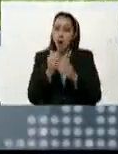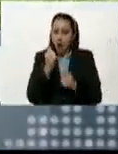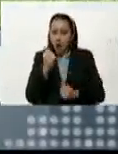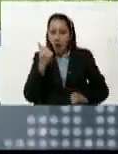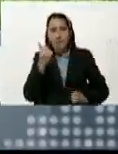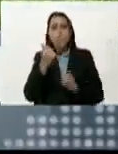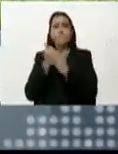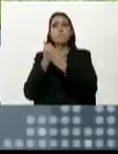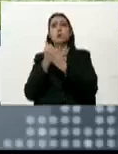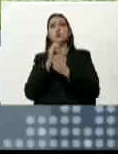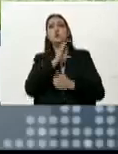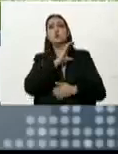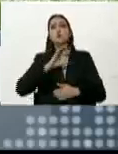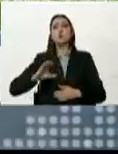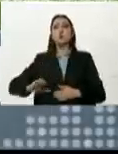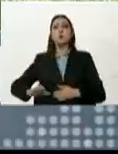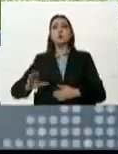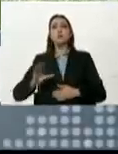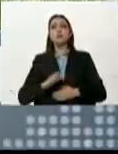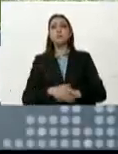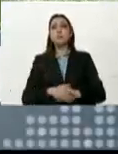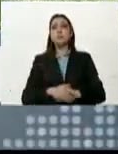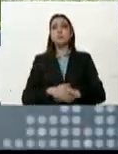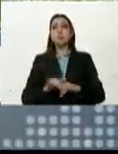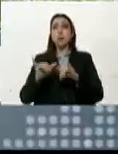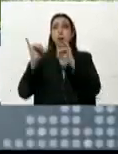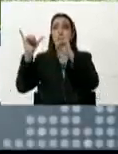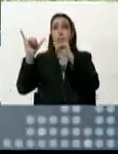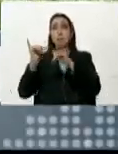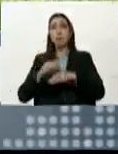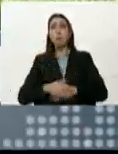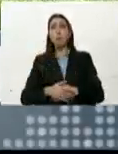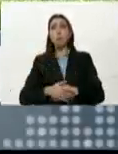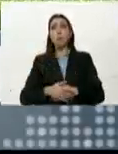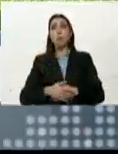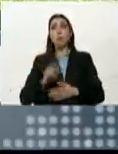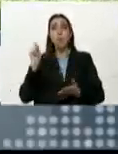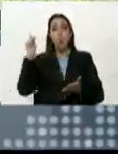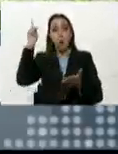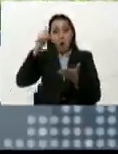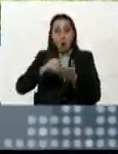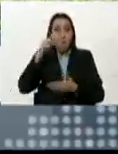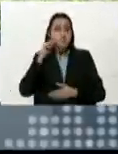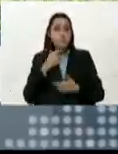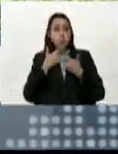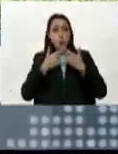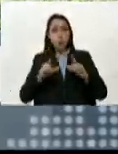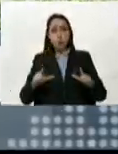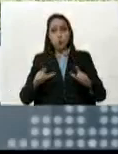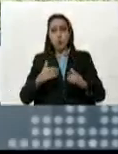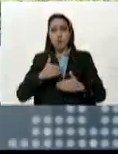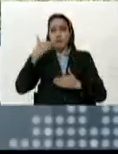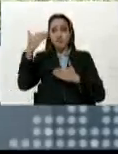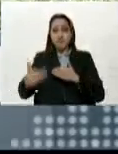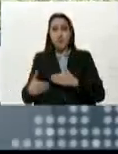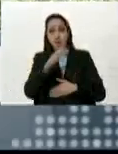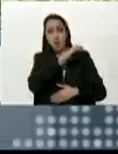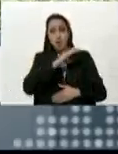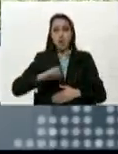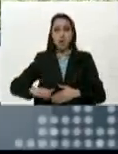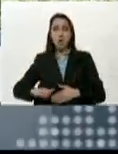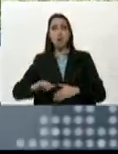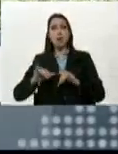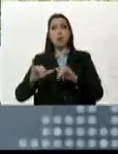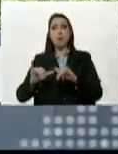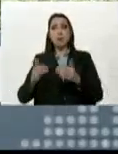del santo cristo de la grita y allá quedó la leyenda por aquí pasó bolívar frente al santo cristo de la grita